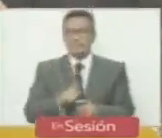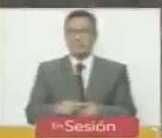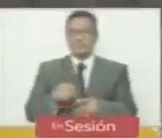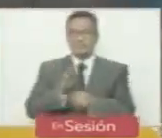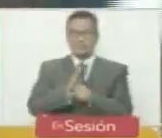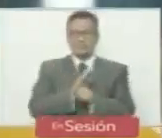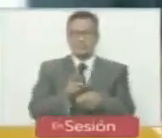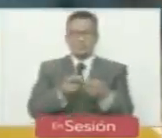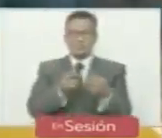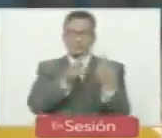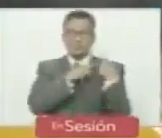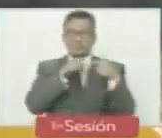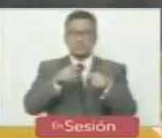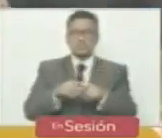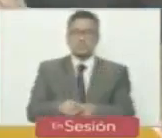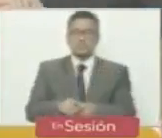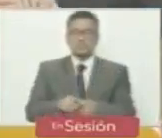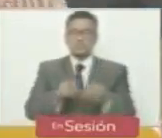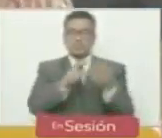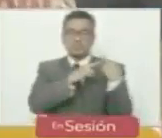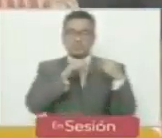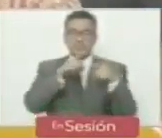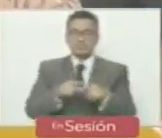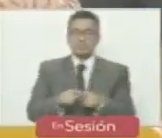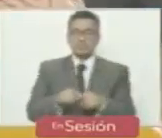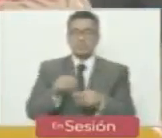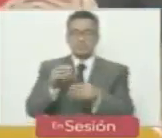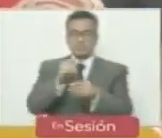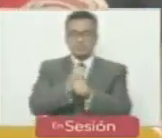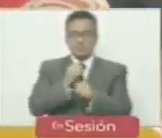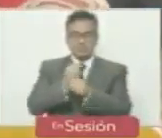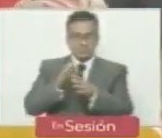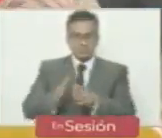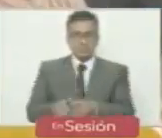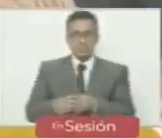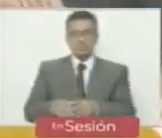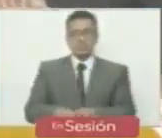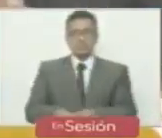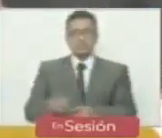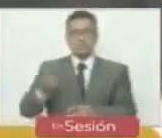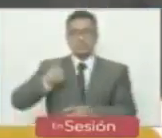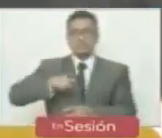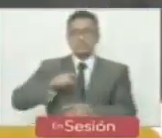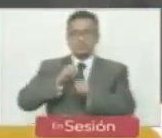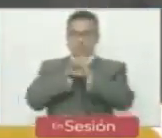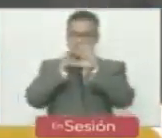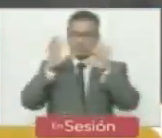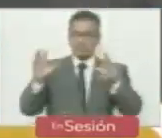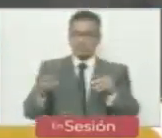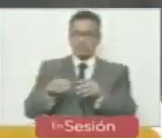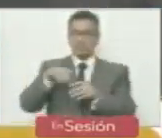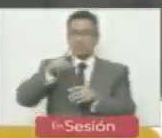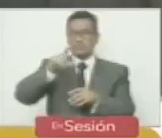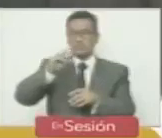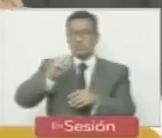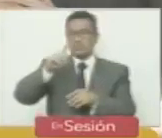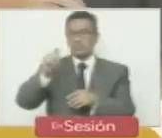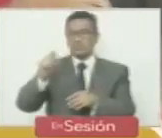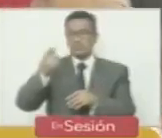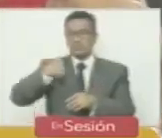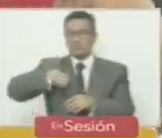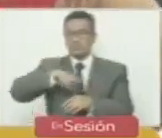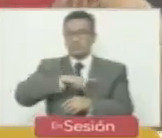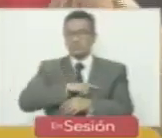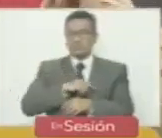clase representamos y representamos a la clase trabajadora. Así que tener claro que la LOC que para nosotros